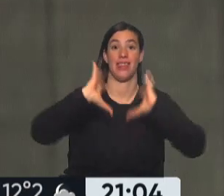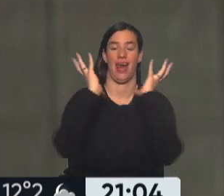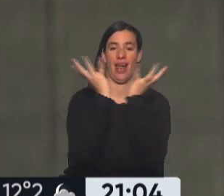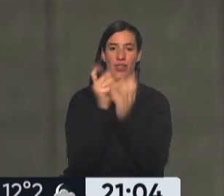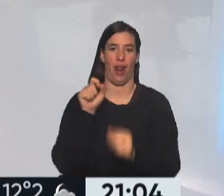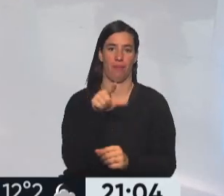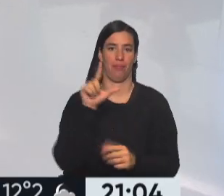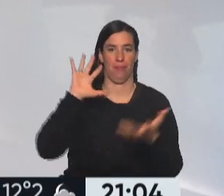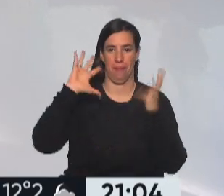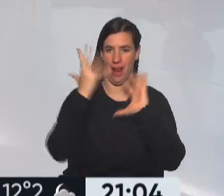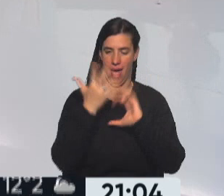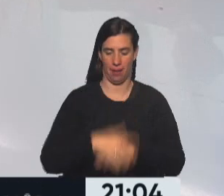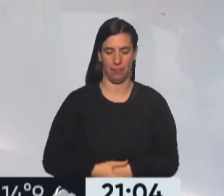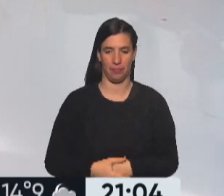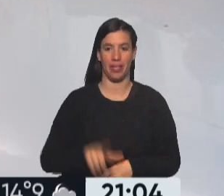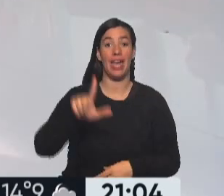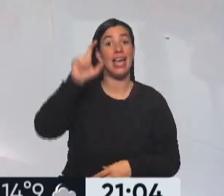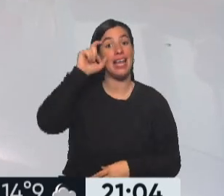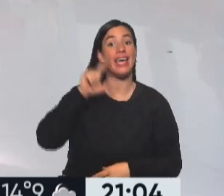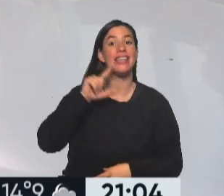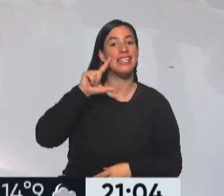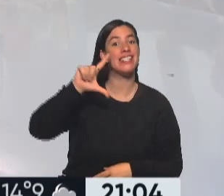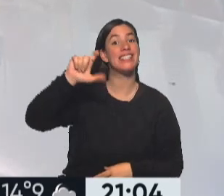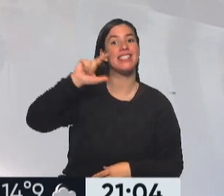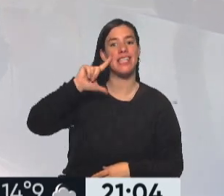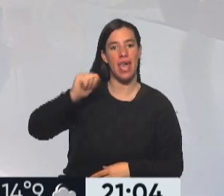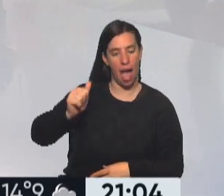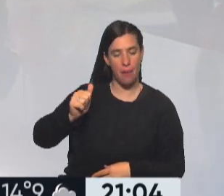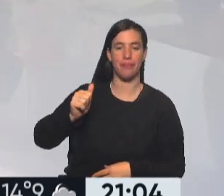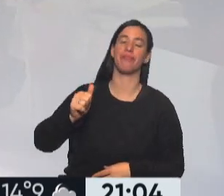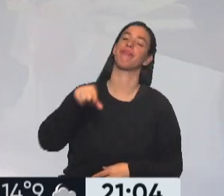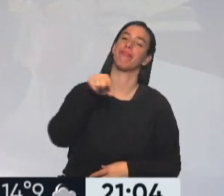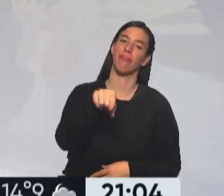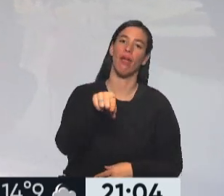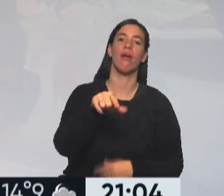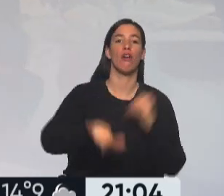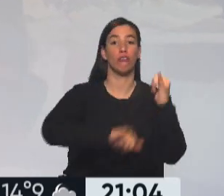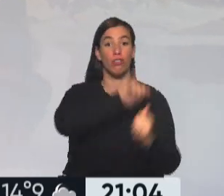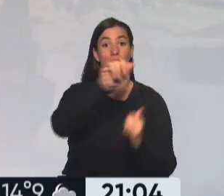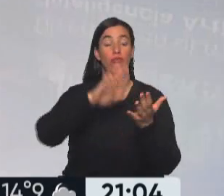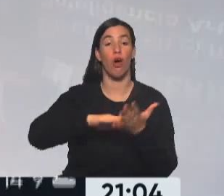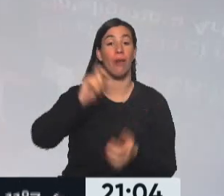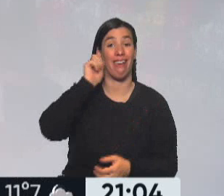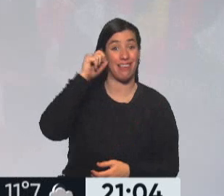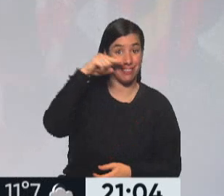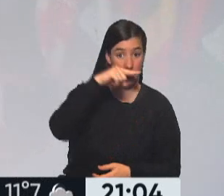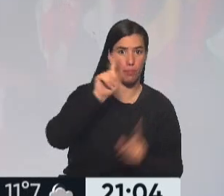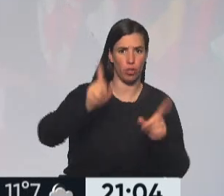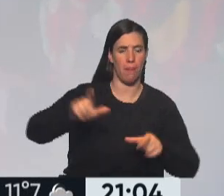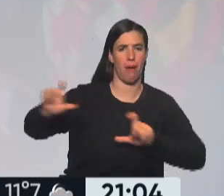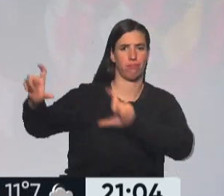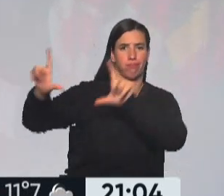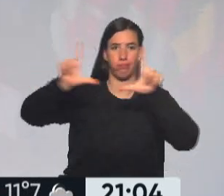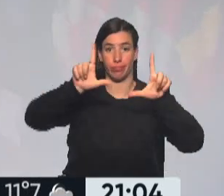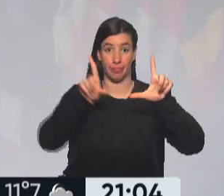Javier Milei. Bueno, Leticia, a ver, vamos al G7, pero también tenemos una agenda acá en Placas que vamos a ver en instantes sobre